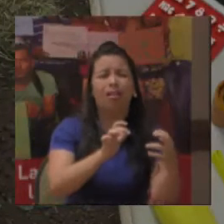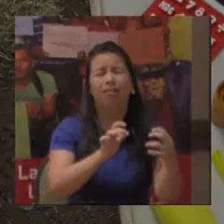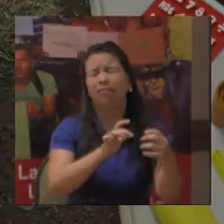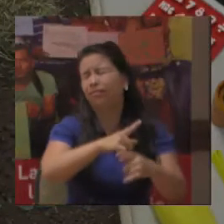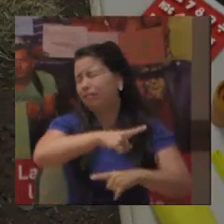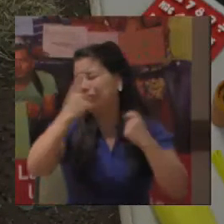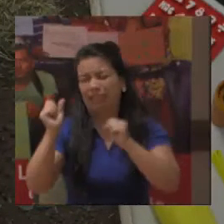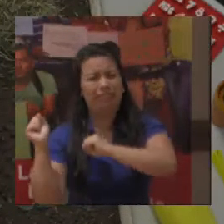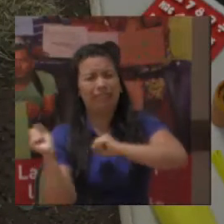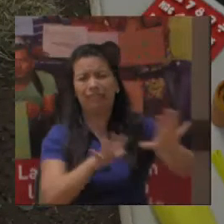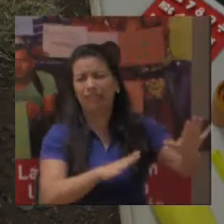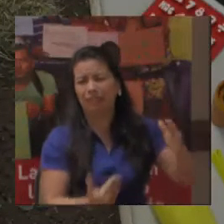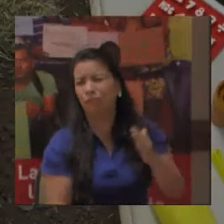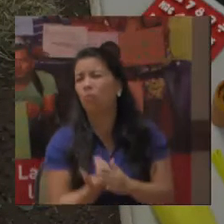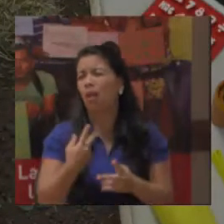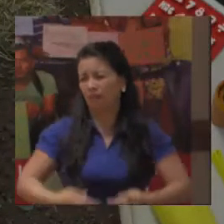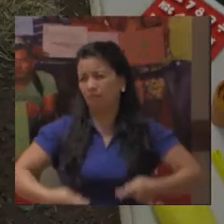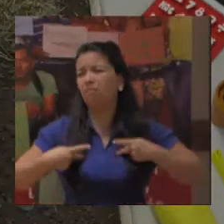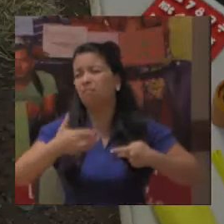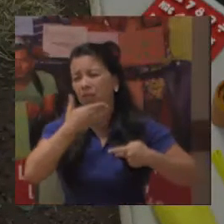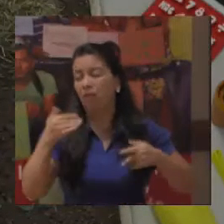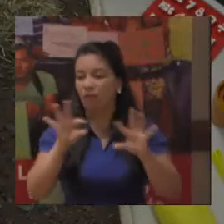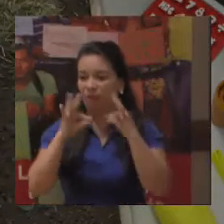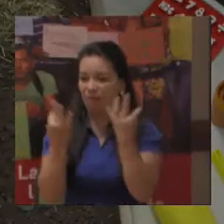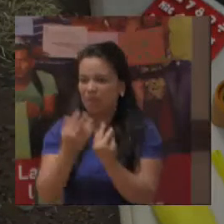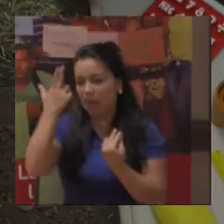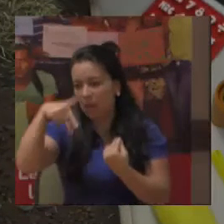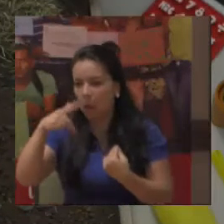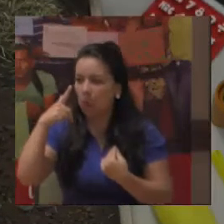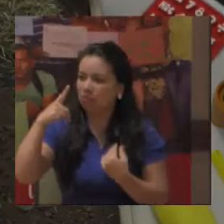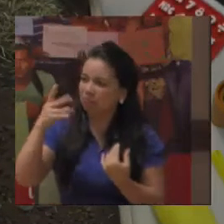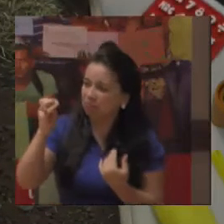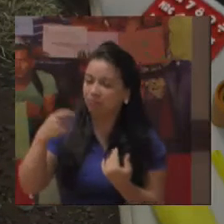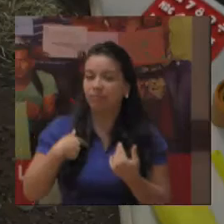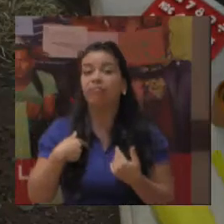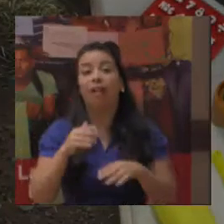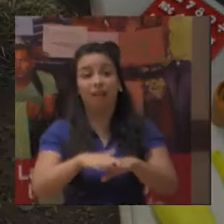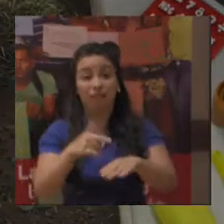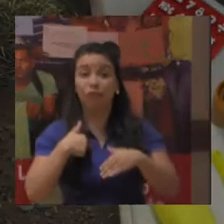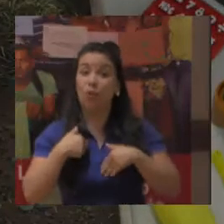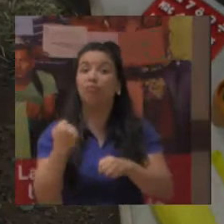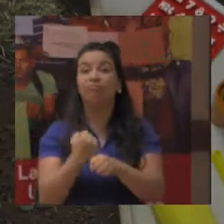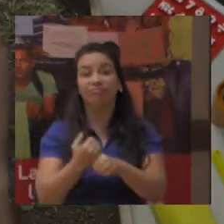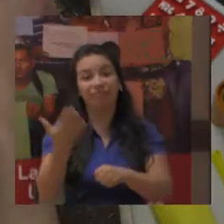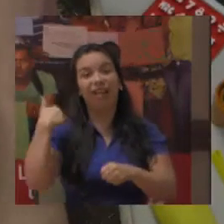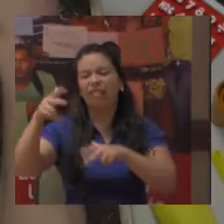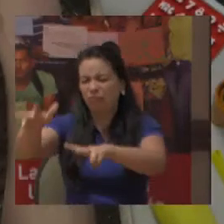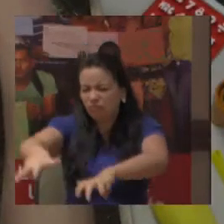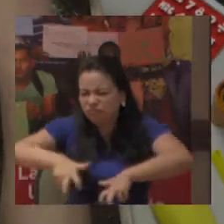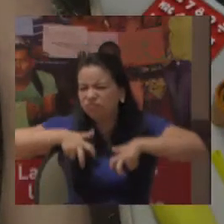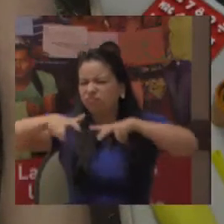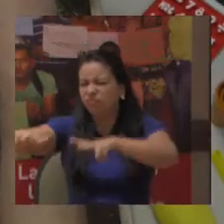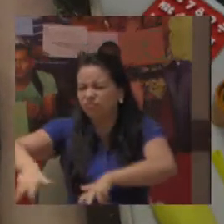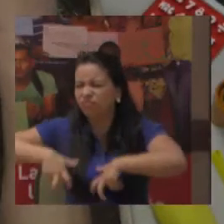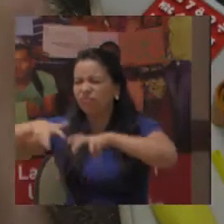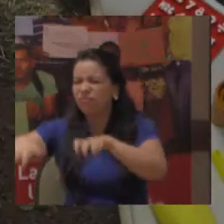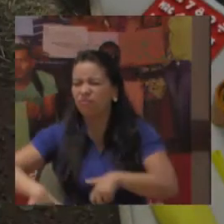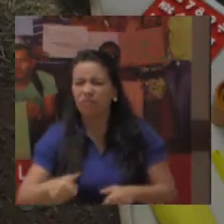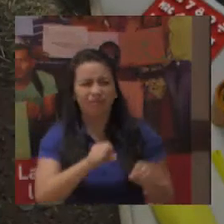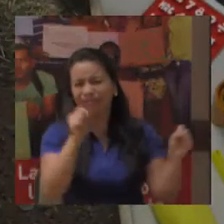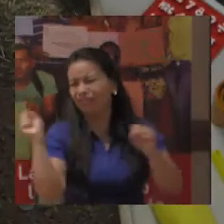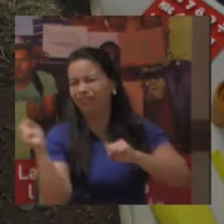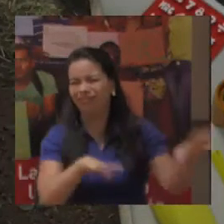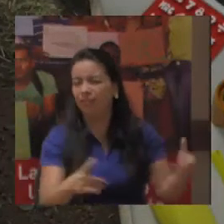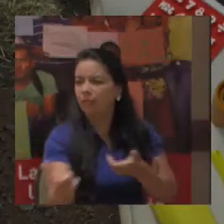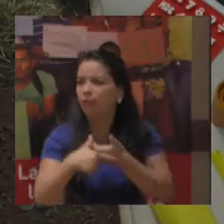desmovilizó para empezar una nueva vida y formar una familia. Mi vocación es trabajar en el campo. Por eso me capacité durante el proceso de reintegración